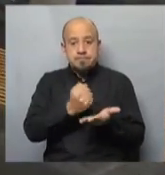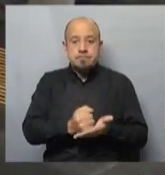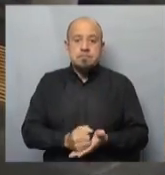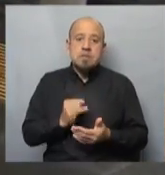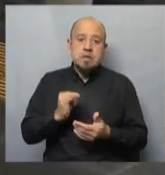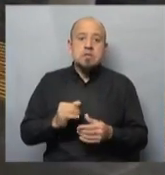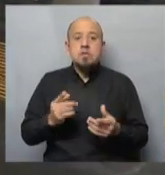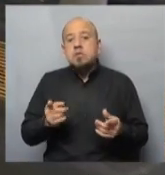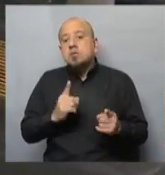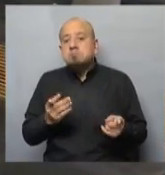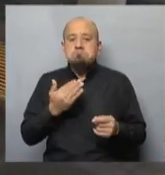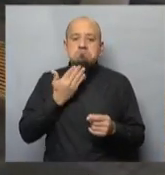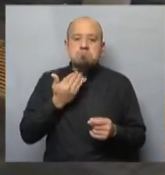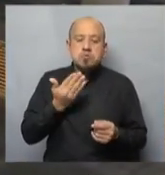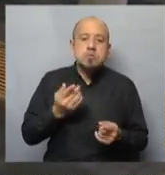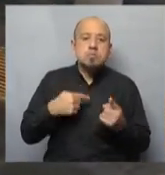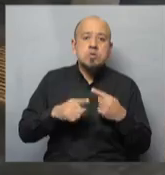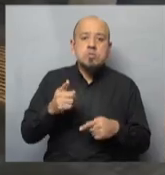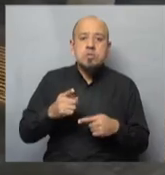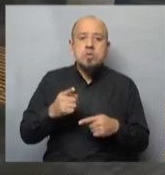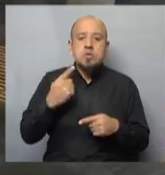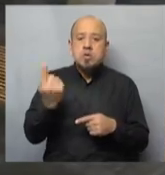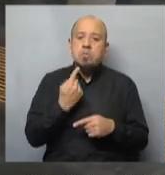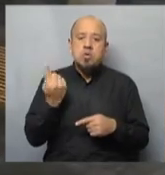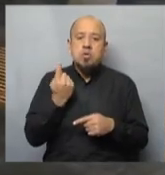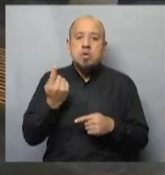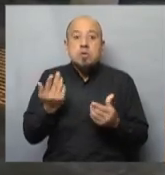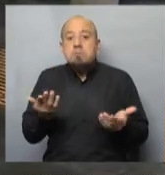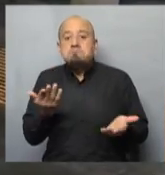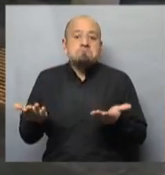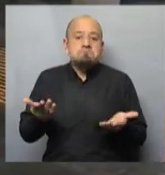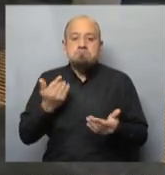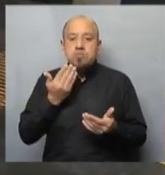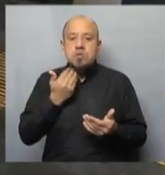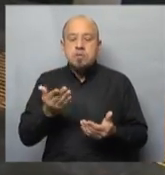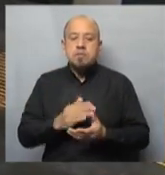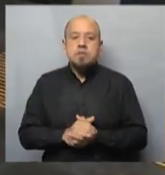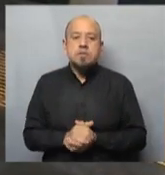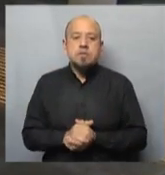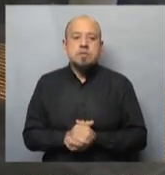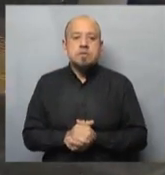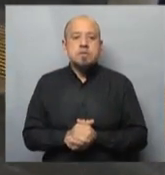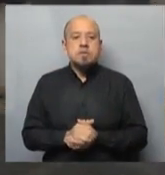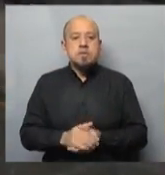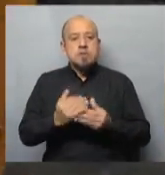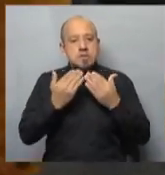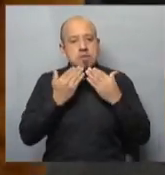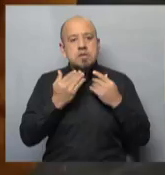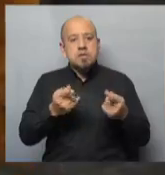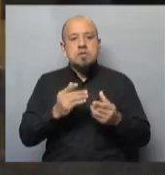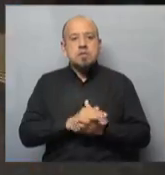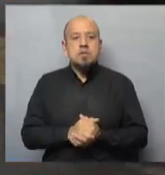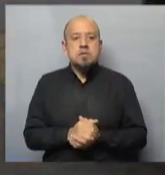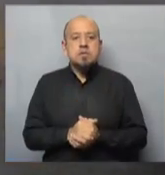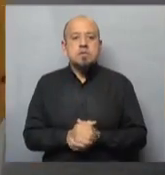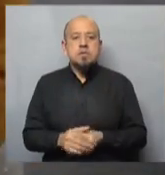capaz, o no sé, y creo que para un torneo tan serio no debería de haberse todo así nomás. Muchísimas gracias a Camila Cardoso. Compañero,